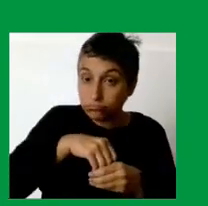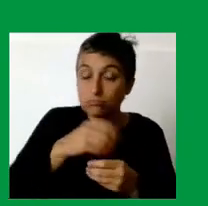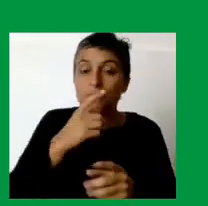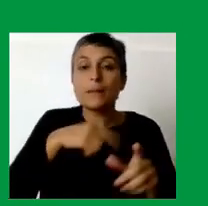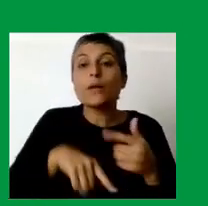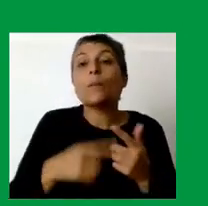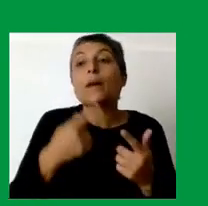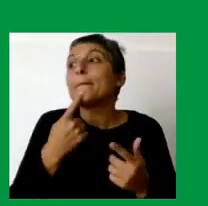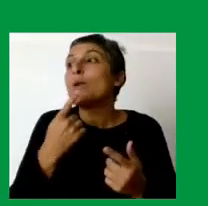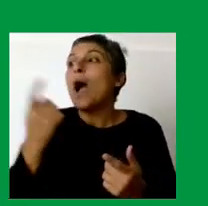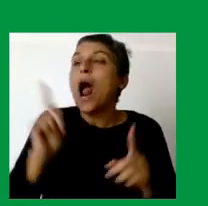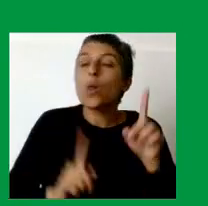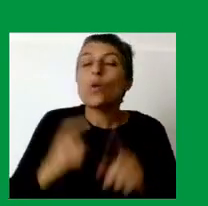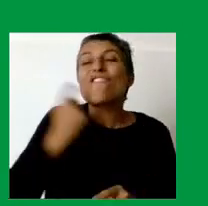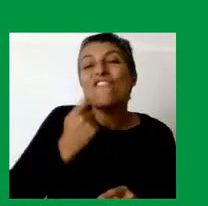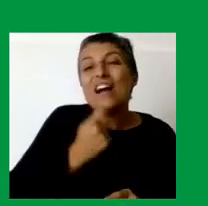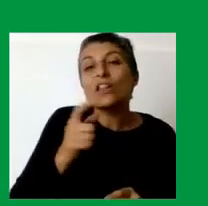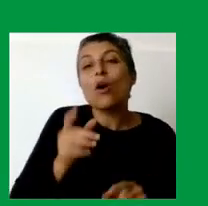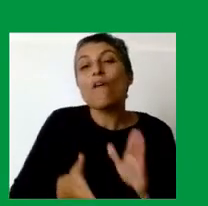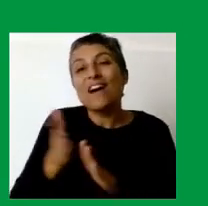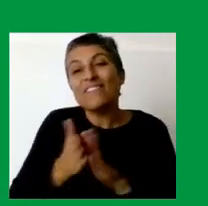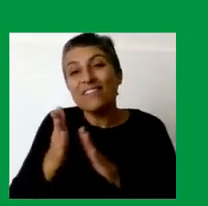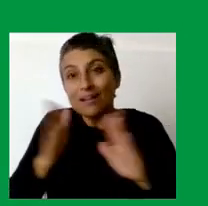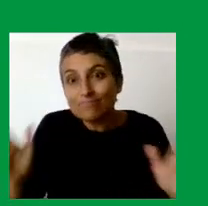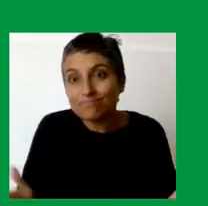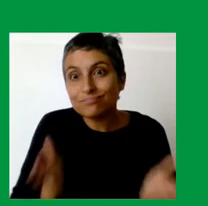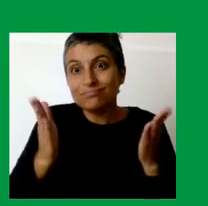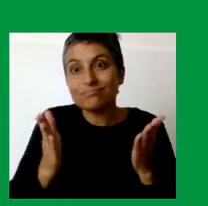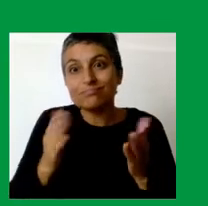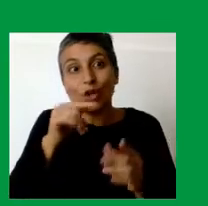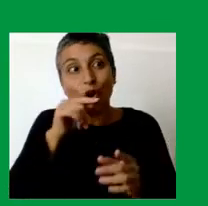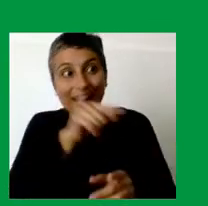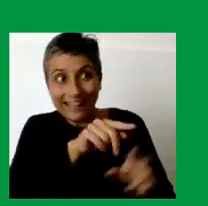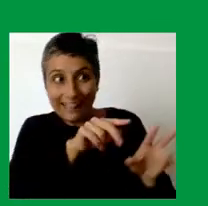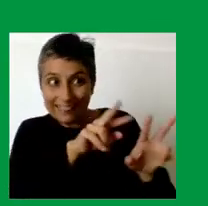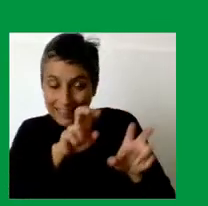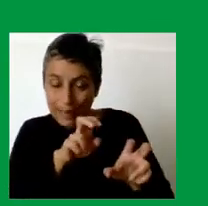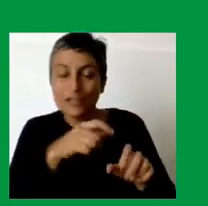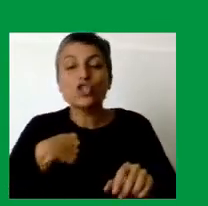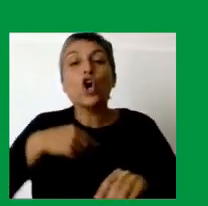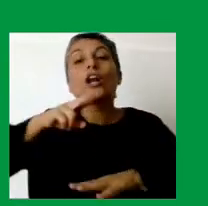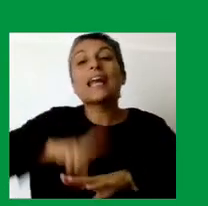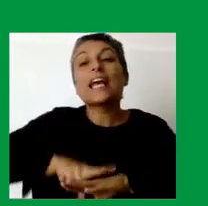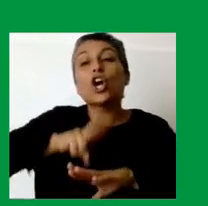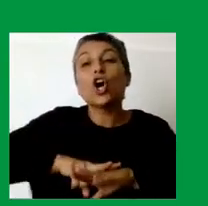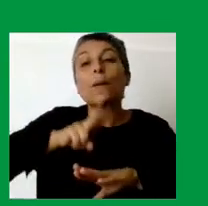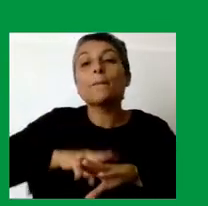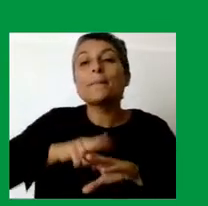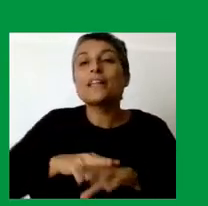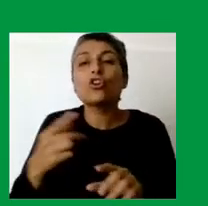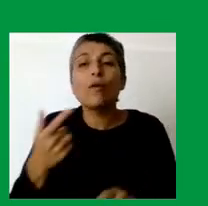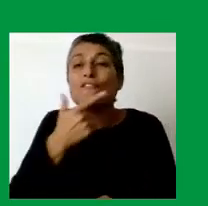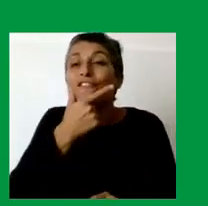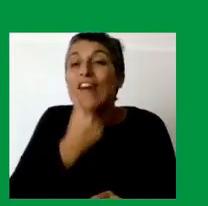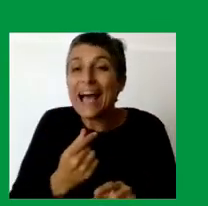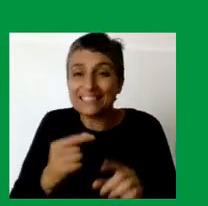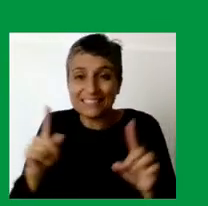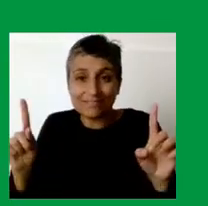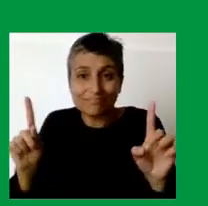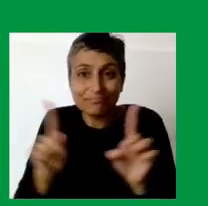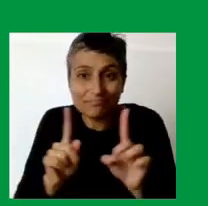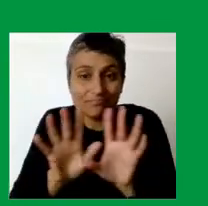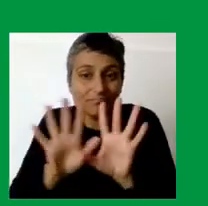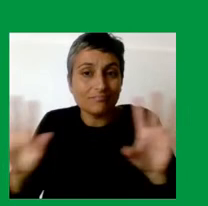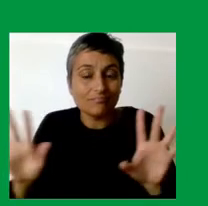no empezaron o están por empezar con estas cuestiones, recomiendo por ahí empezar con consignas simples, con